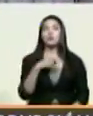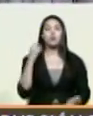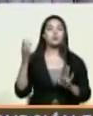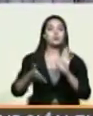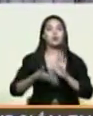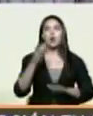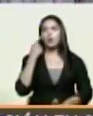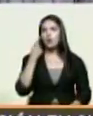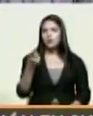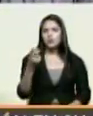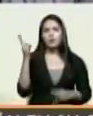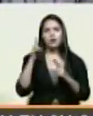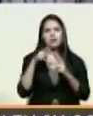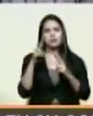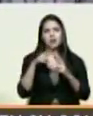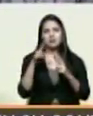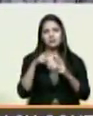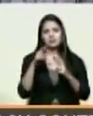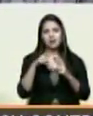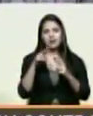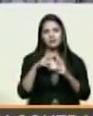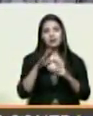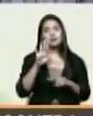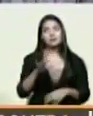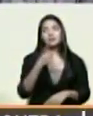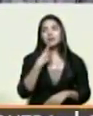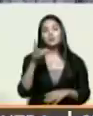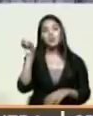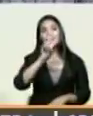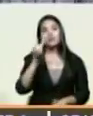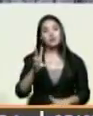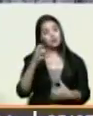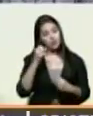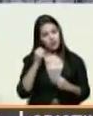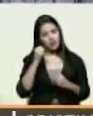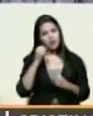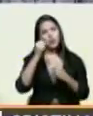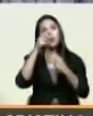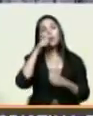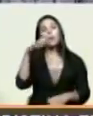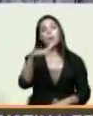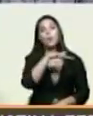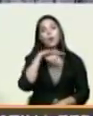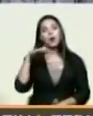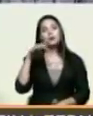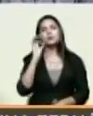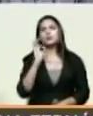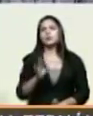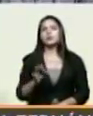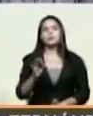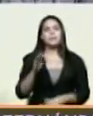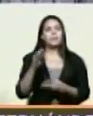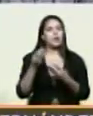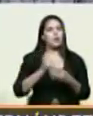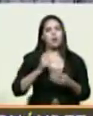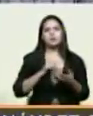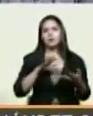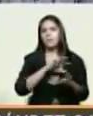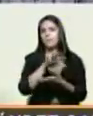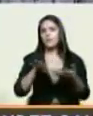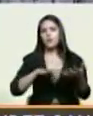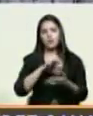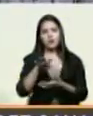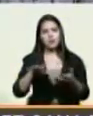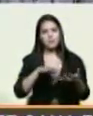vimos en el estado Táchira, y por eso decimos una Venezuela heroica, un pueblo que superó todas las